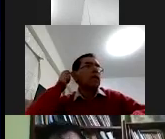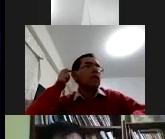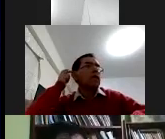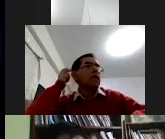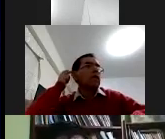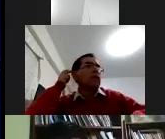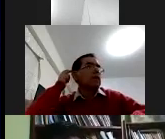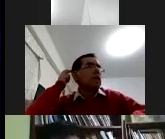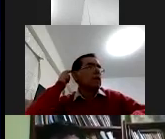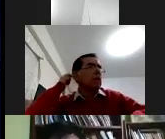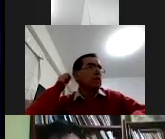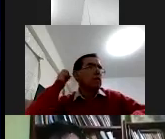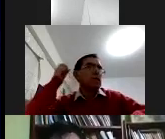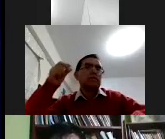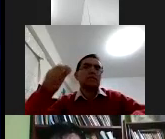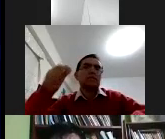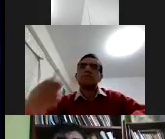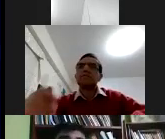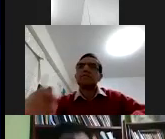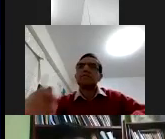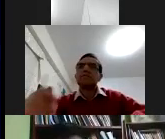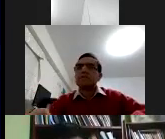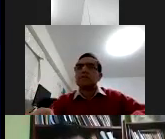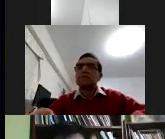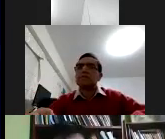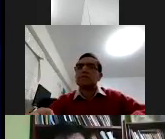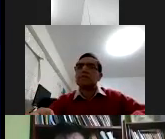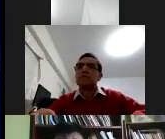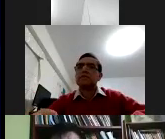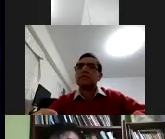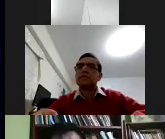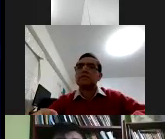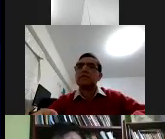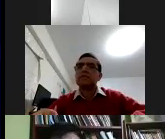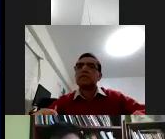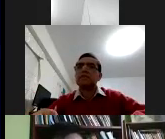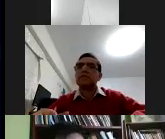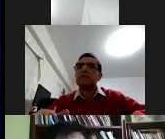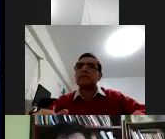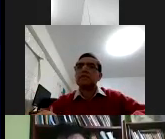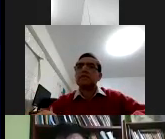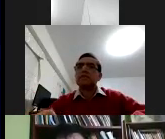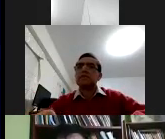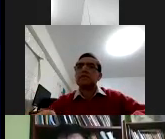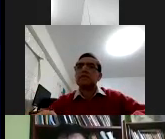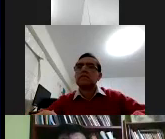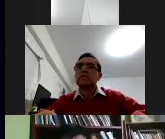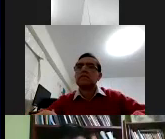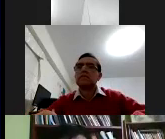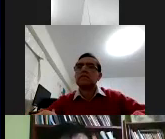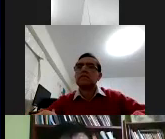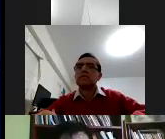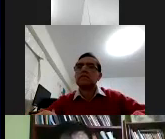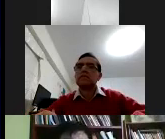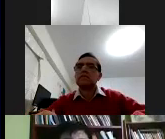cardiorrespiratorio, cardiopulmonar. Por eso es necesario conllevar a un paciente a que pueda llevar la terapia de una manera adecuada,